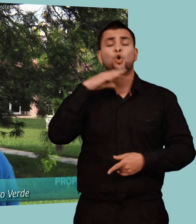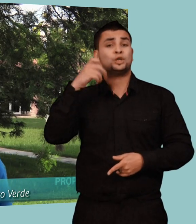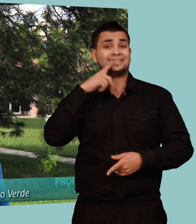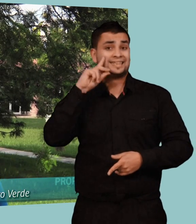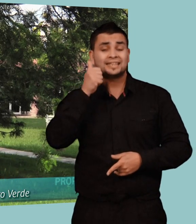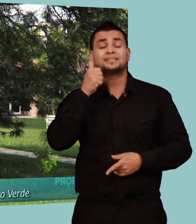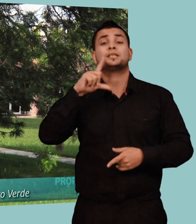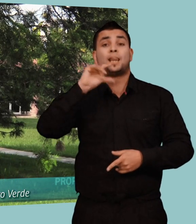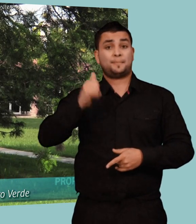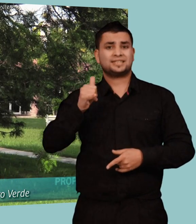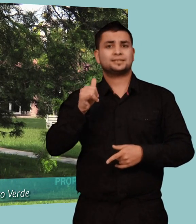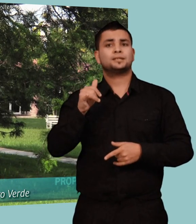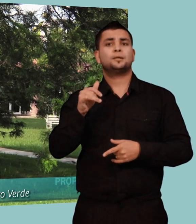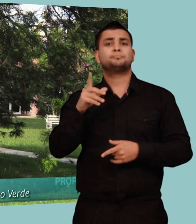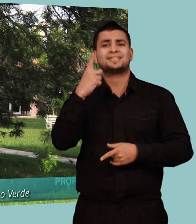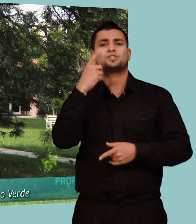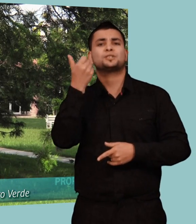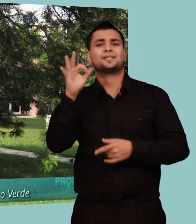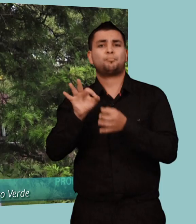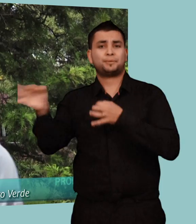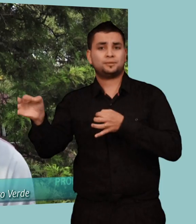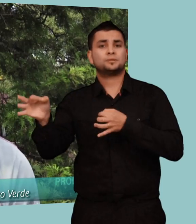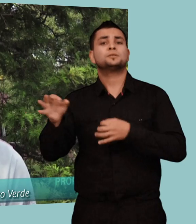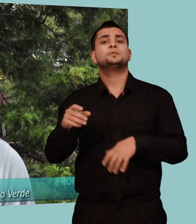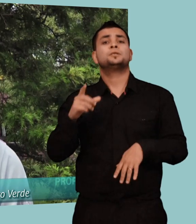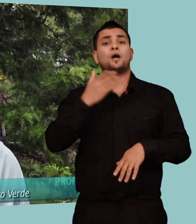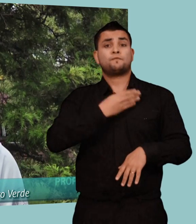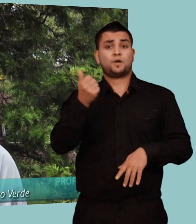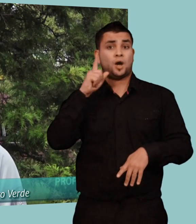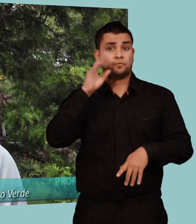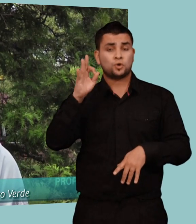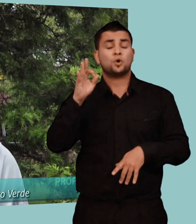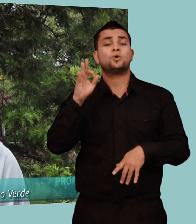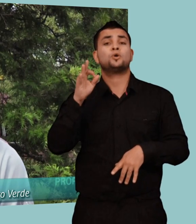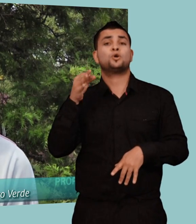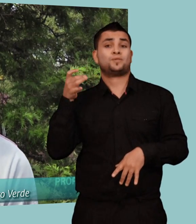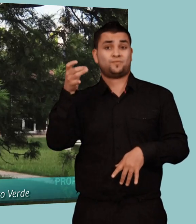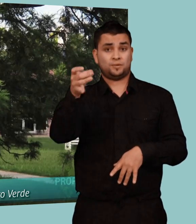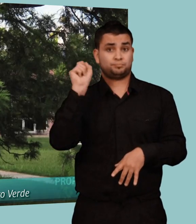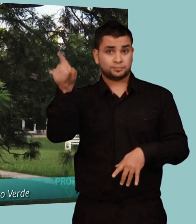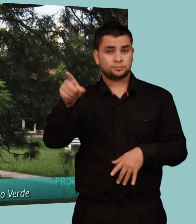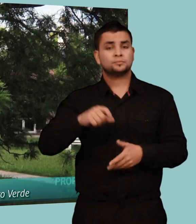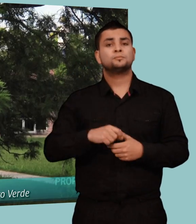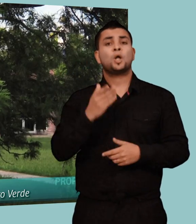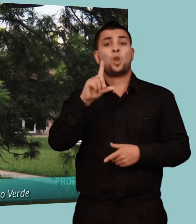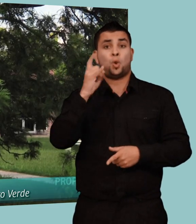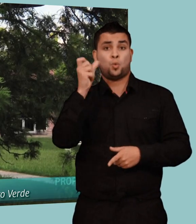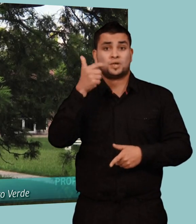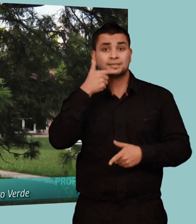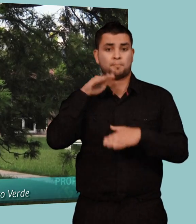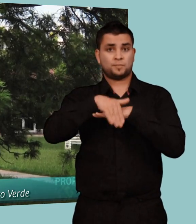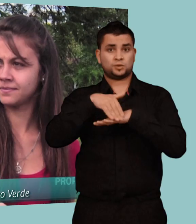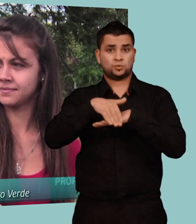vengo de La Paz, acá nomás a 160 kilómetros. Es Fayo Salcedo y vengo de la ciudad de Igualegue. Yo soy Lucas, soy de